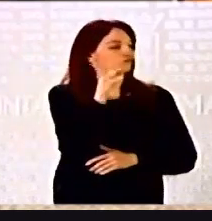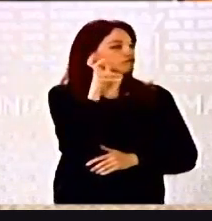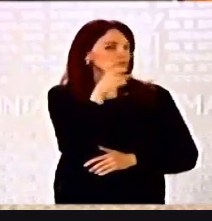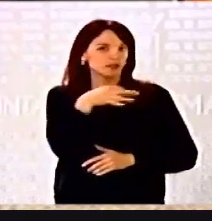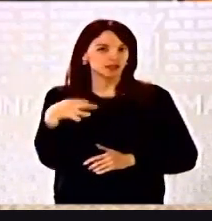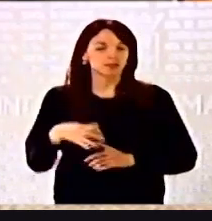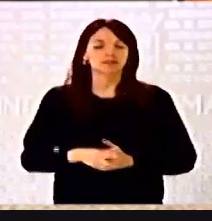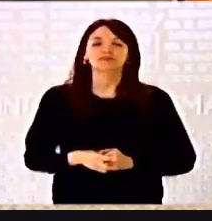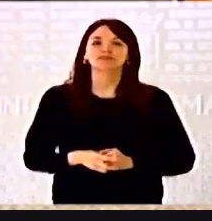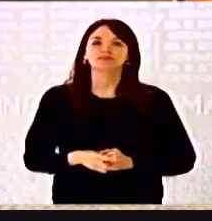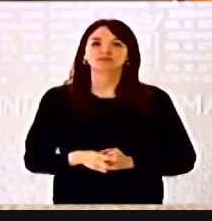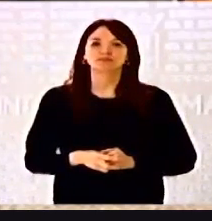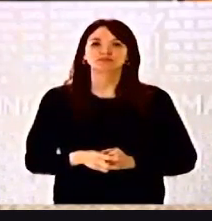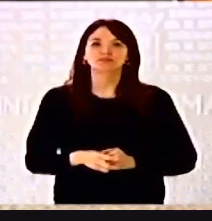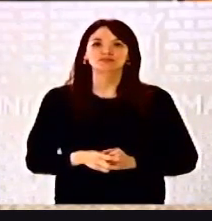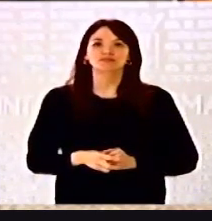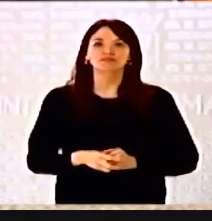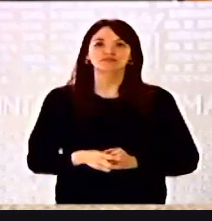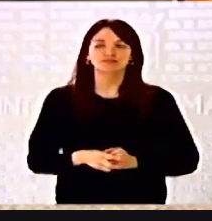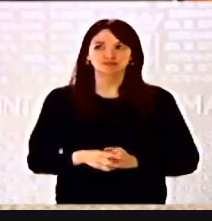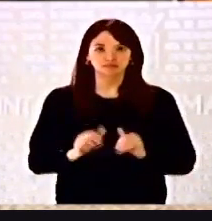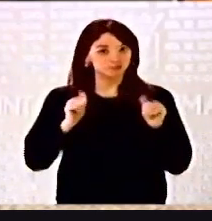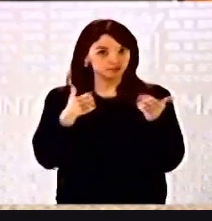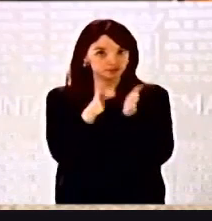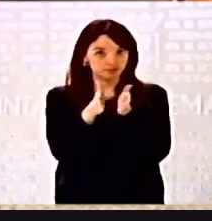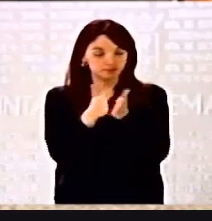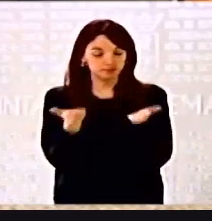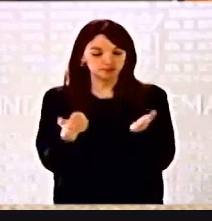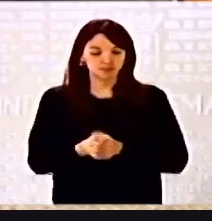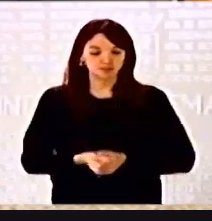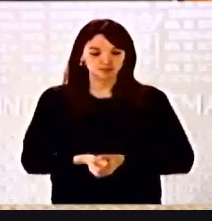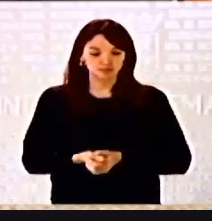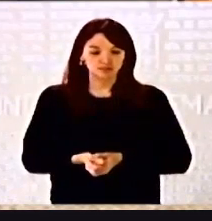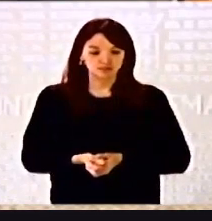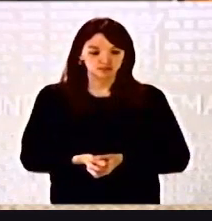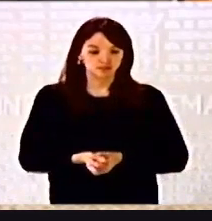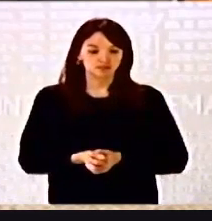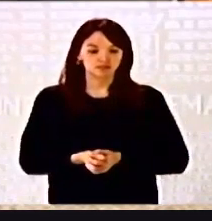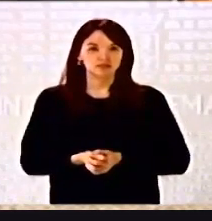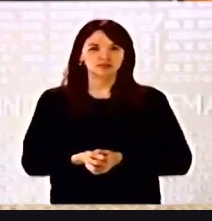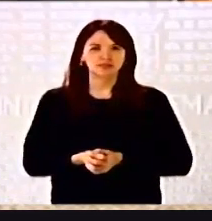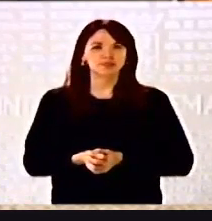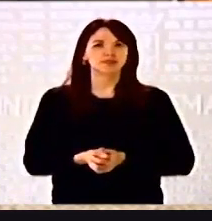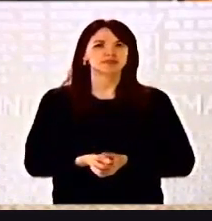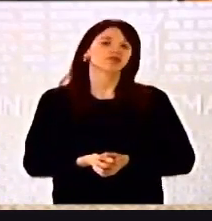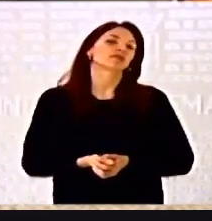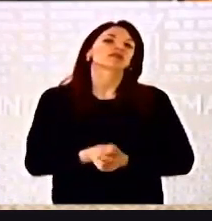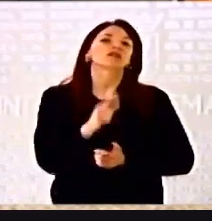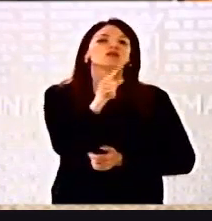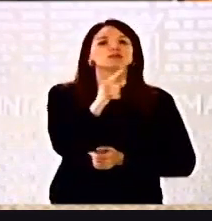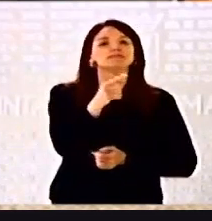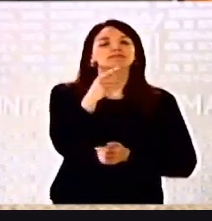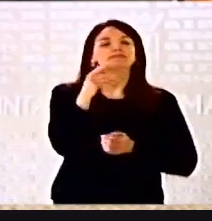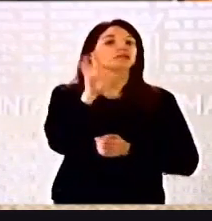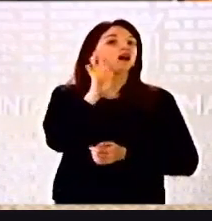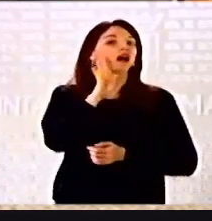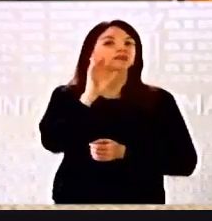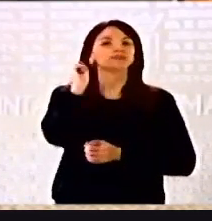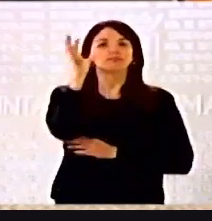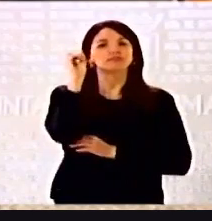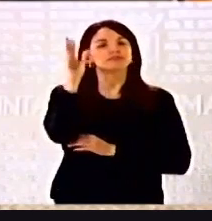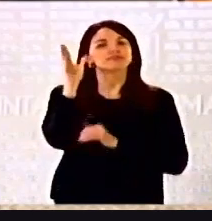¿no? Sí. ¿Sí? Adelante, ¿Sí? compañero. Vale. Sí. Sí. Javier, has hecho mucho hincapié en las